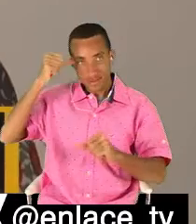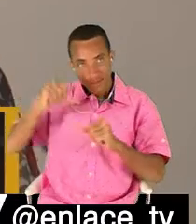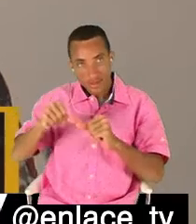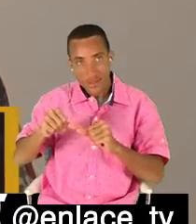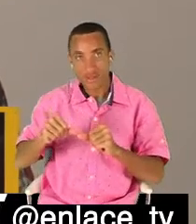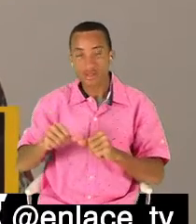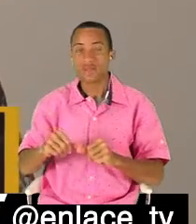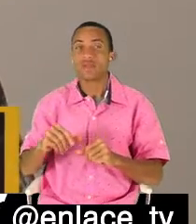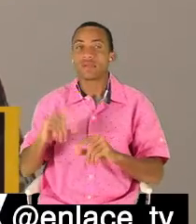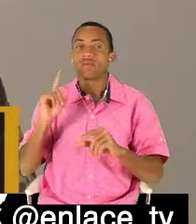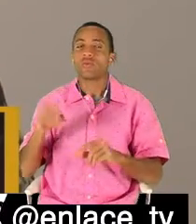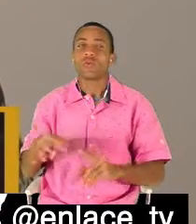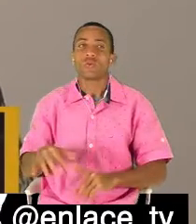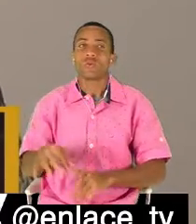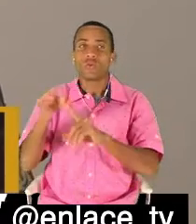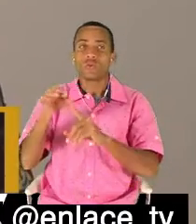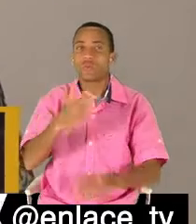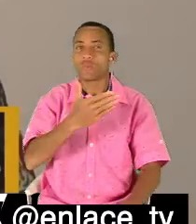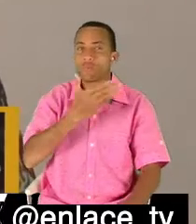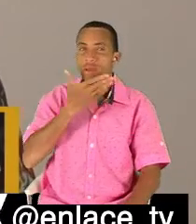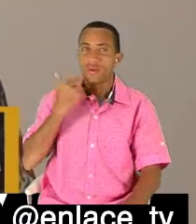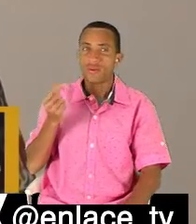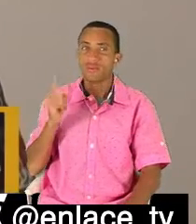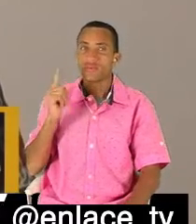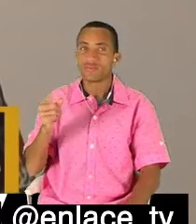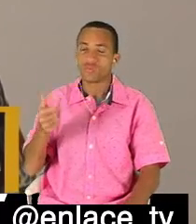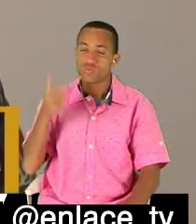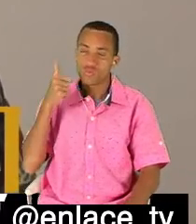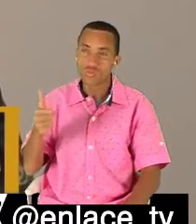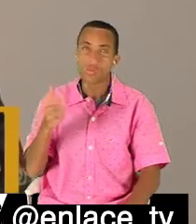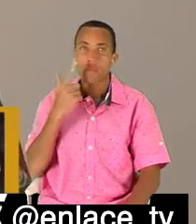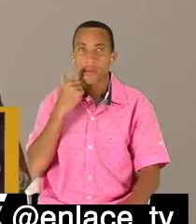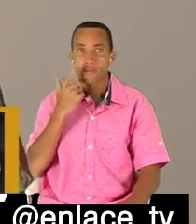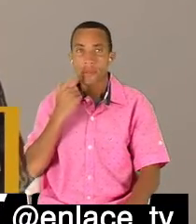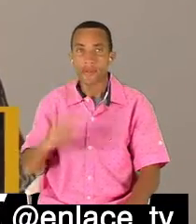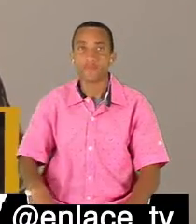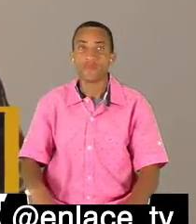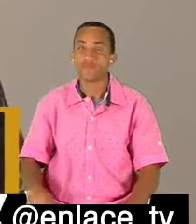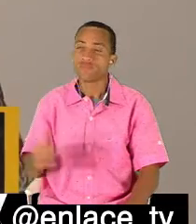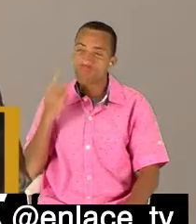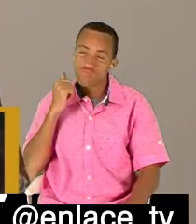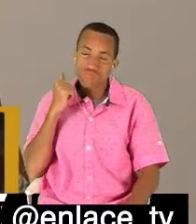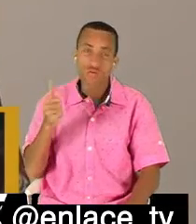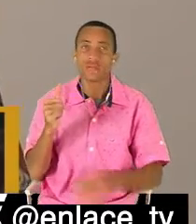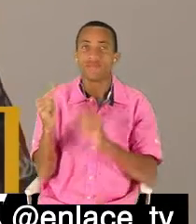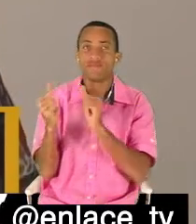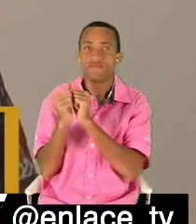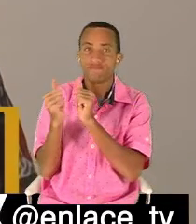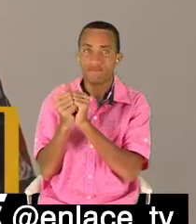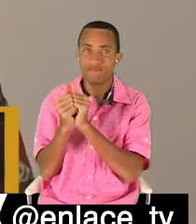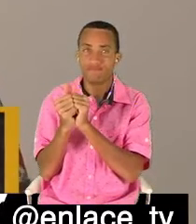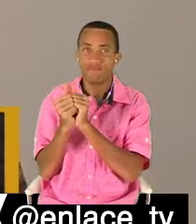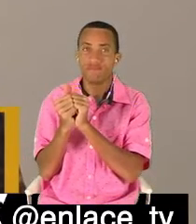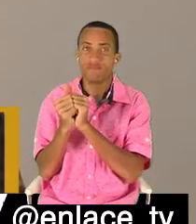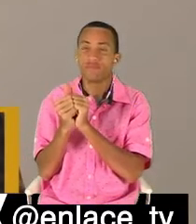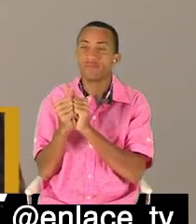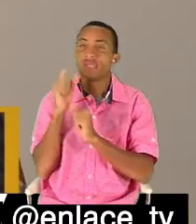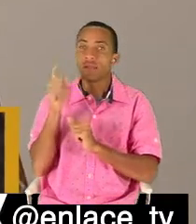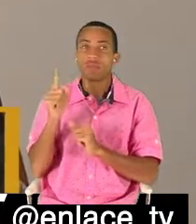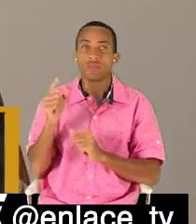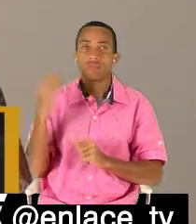el imprescindible, como el mejor, como el buen padre, el buen compañero y el